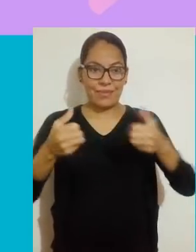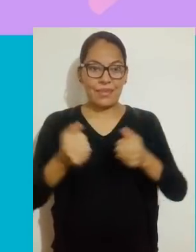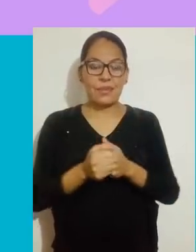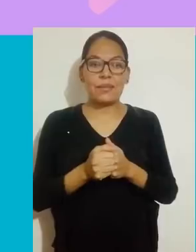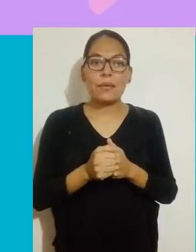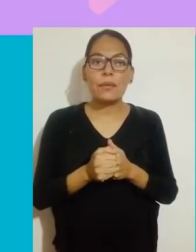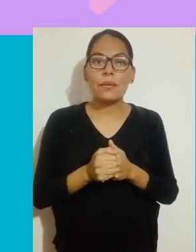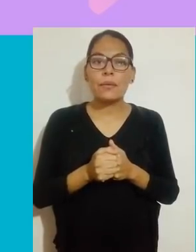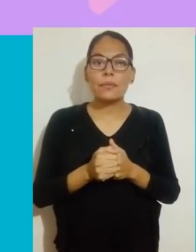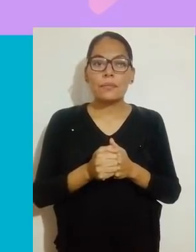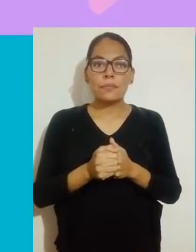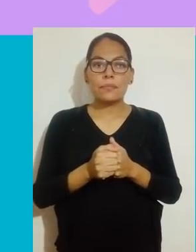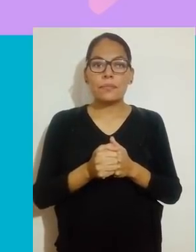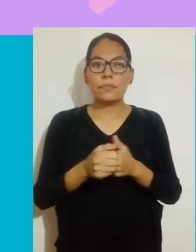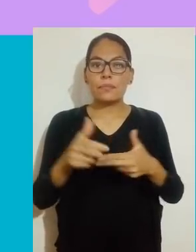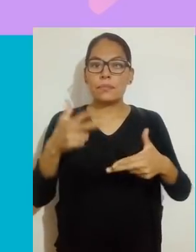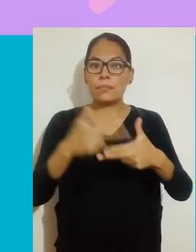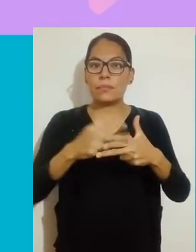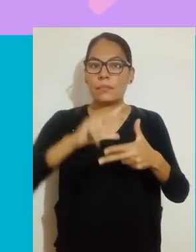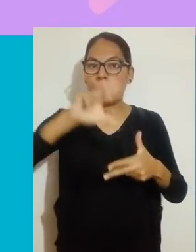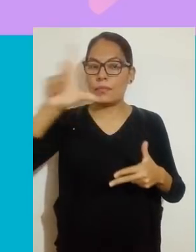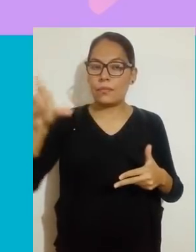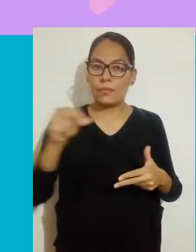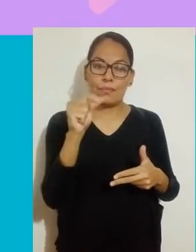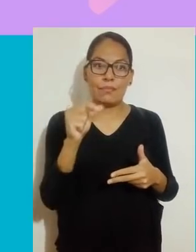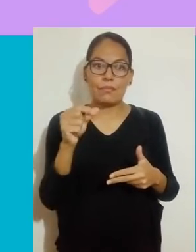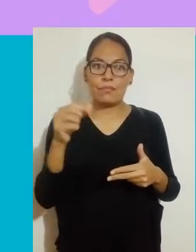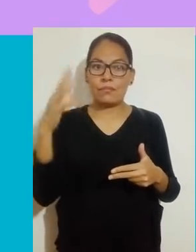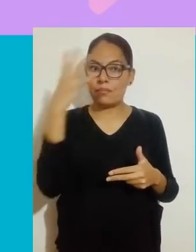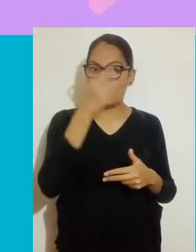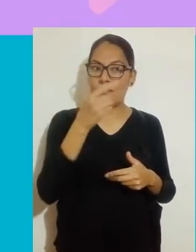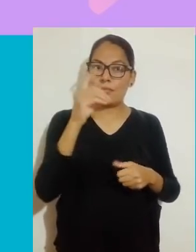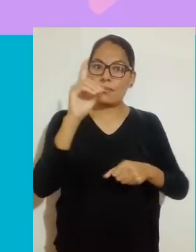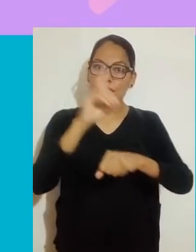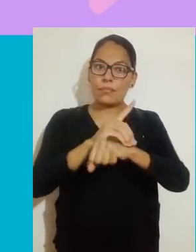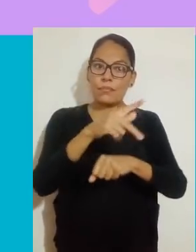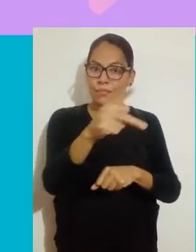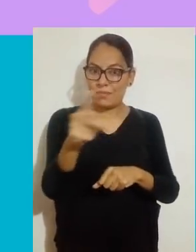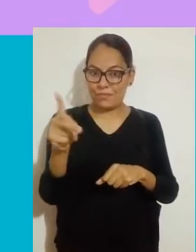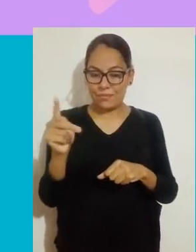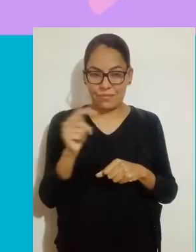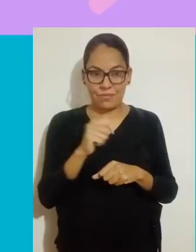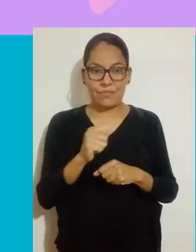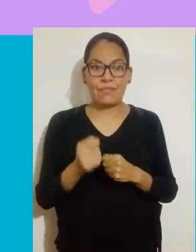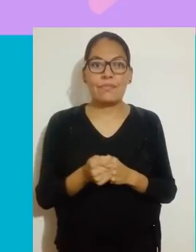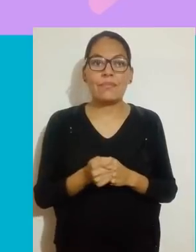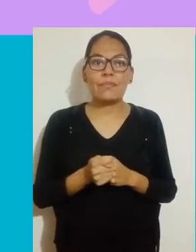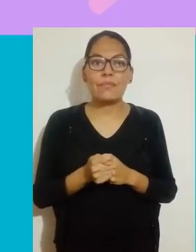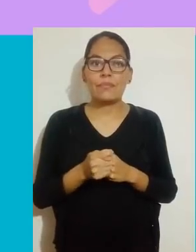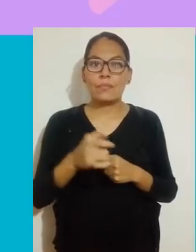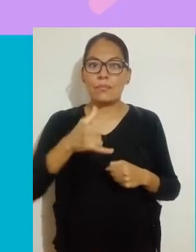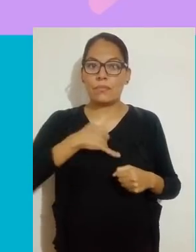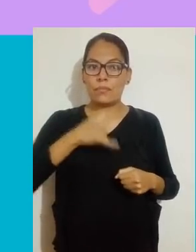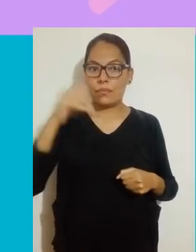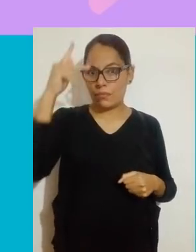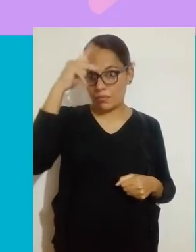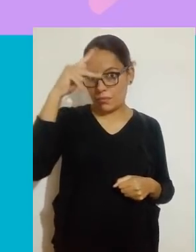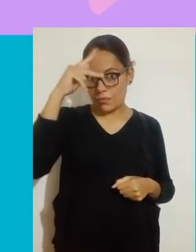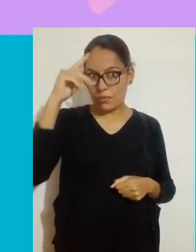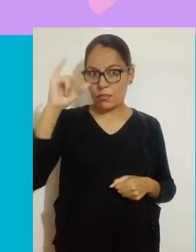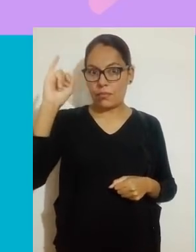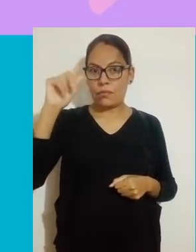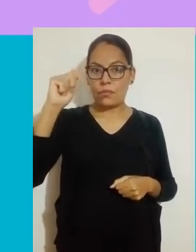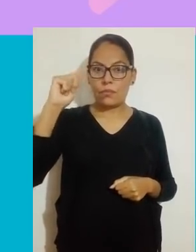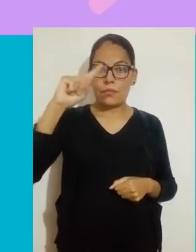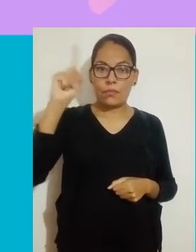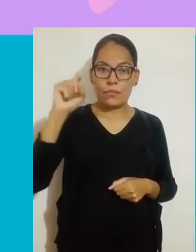Hasta luego, un hermoso día para todos. Soy la psicóloga Itzel Fersulibush de UOCIE de